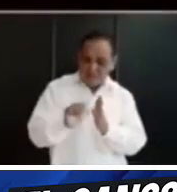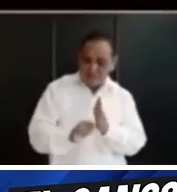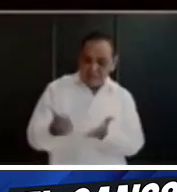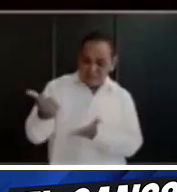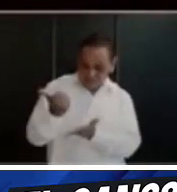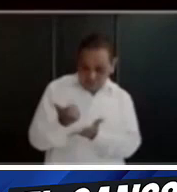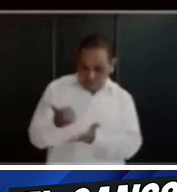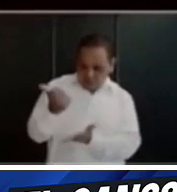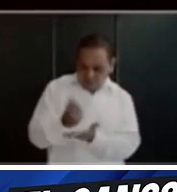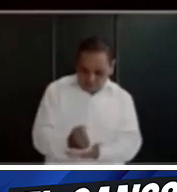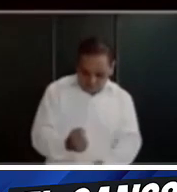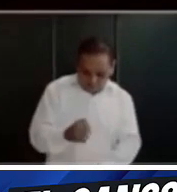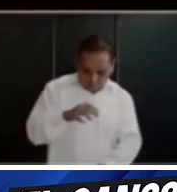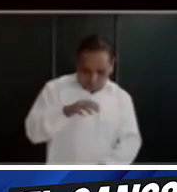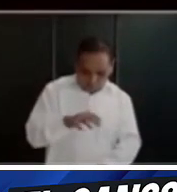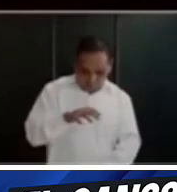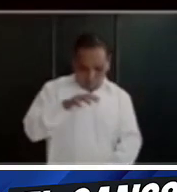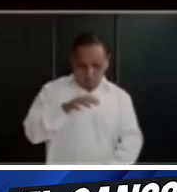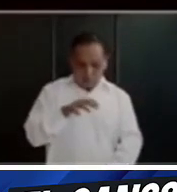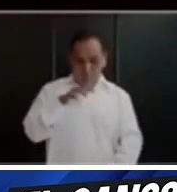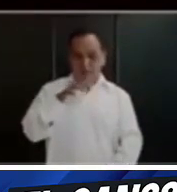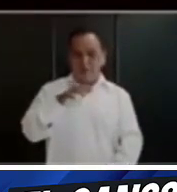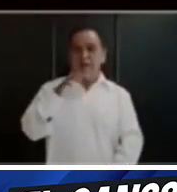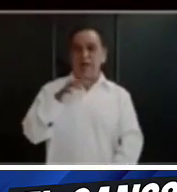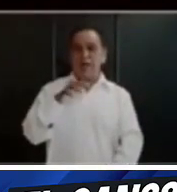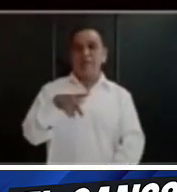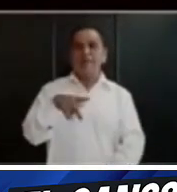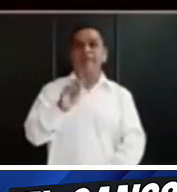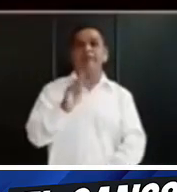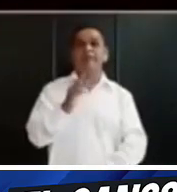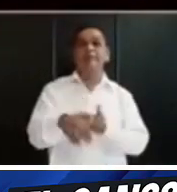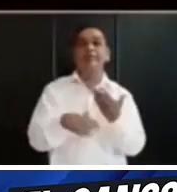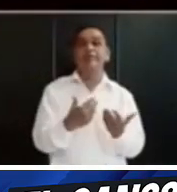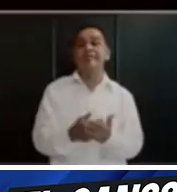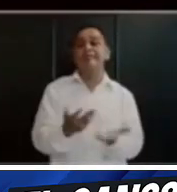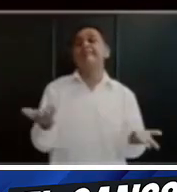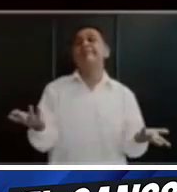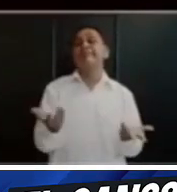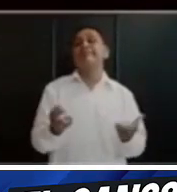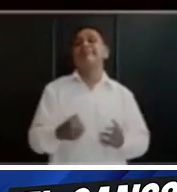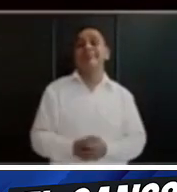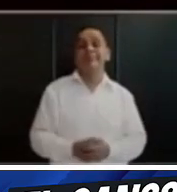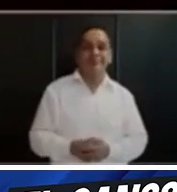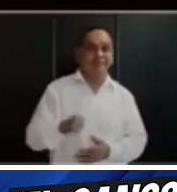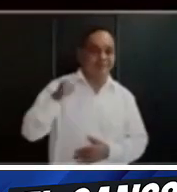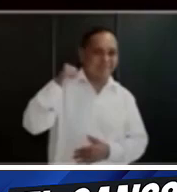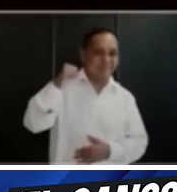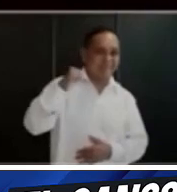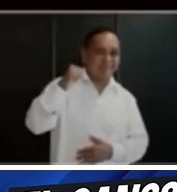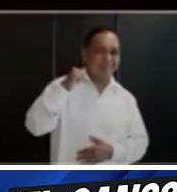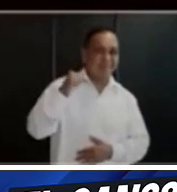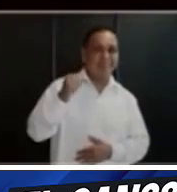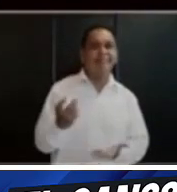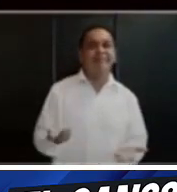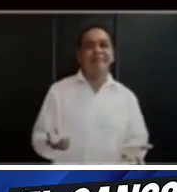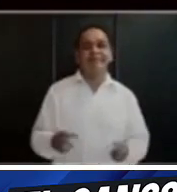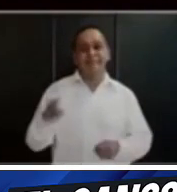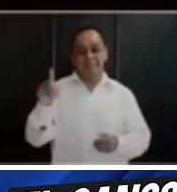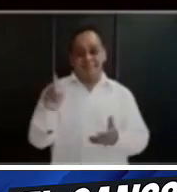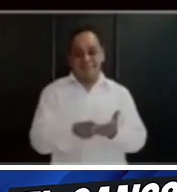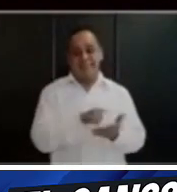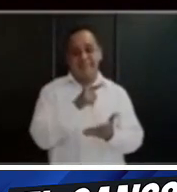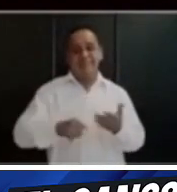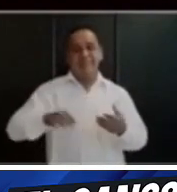hacer daño, para hacer campañas de desprestigio, no juego limpio, y entonces claro que no quiere la reforma electoral, porque yo creo que